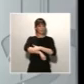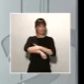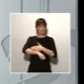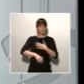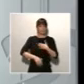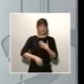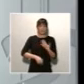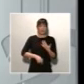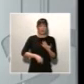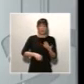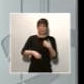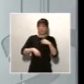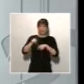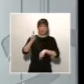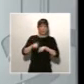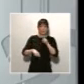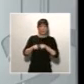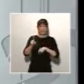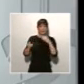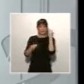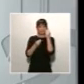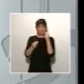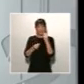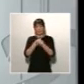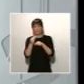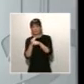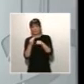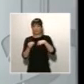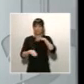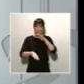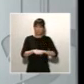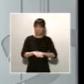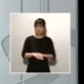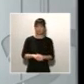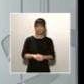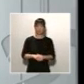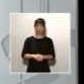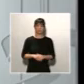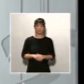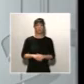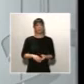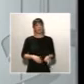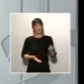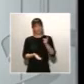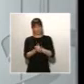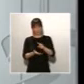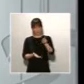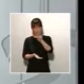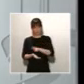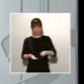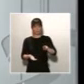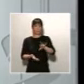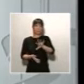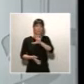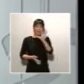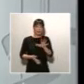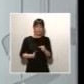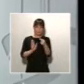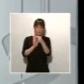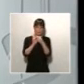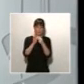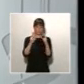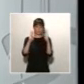se considera en cada momento que hay que hacer. Hoy por hoy, también reitero de nuevo, pues parece que las medidas de confinamiento están